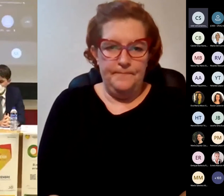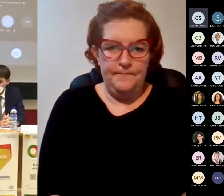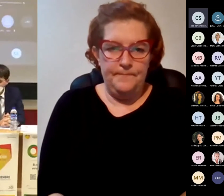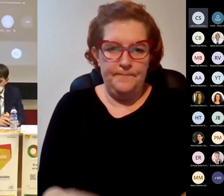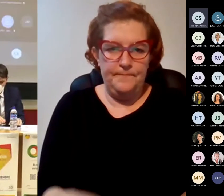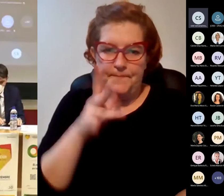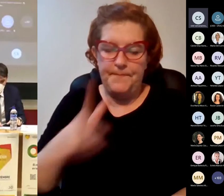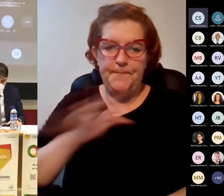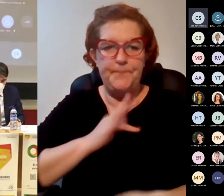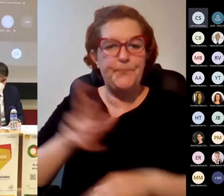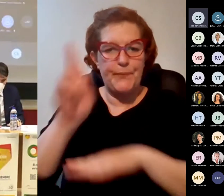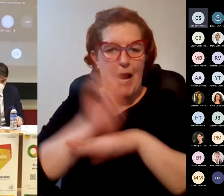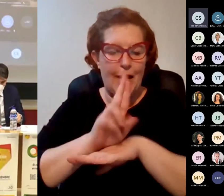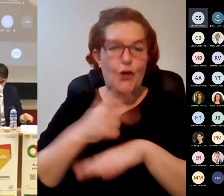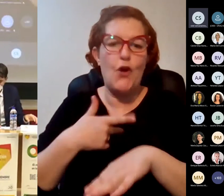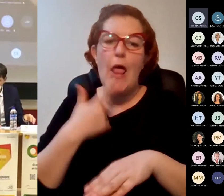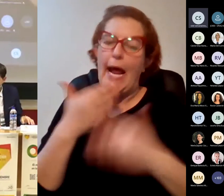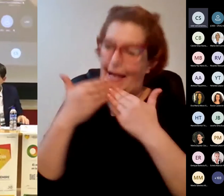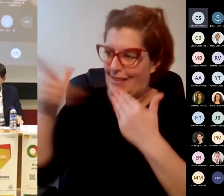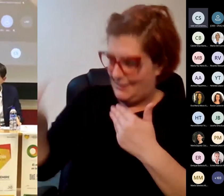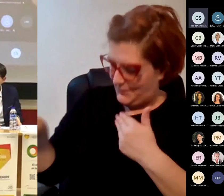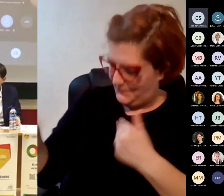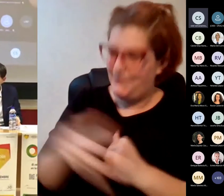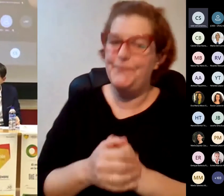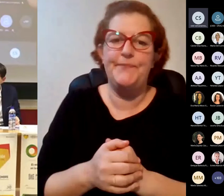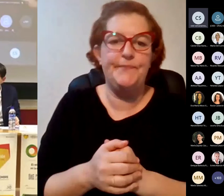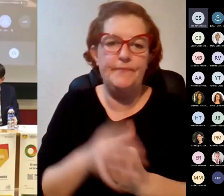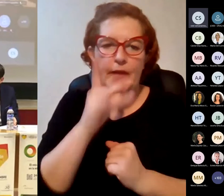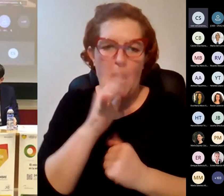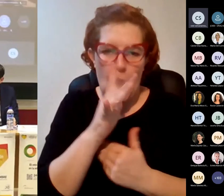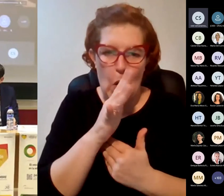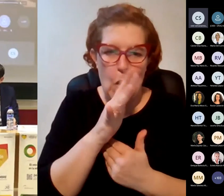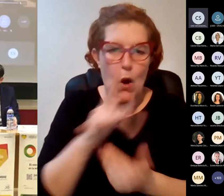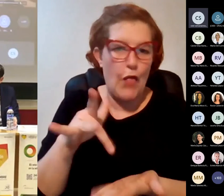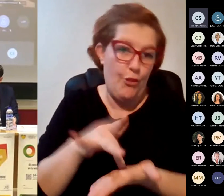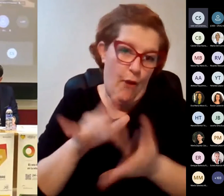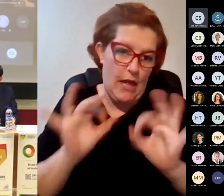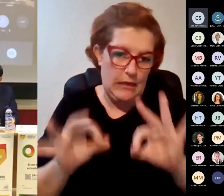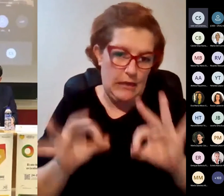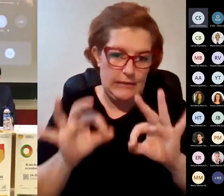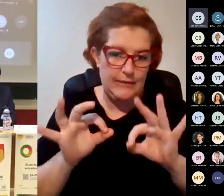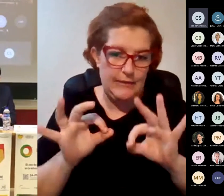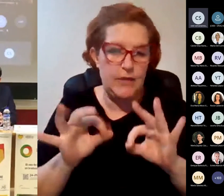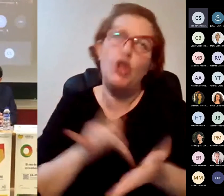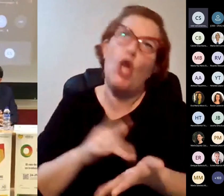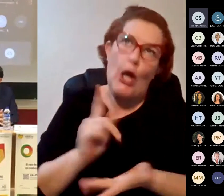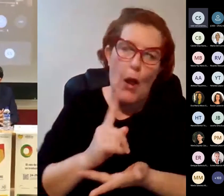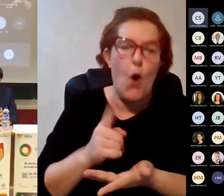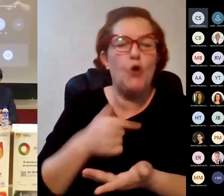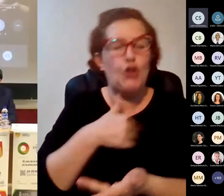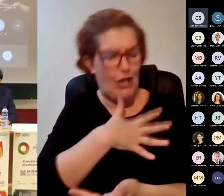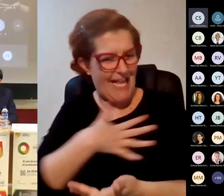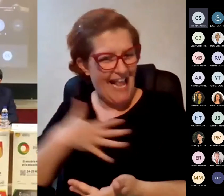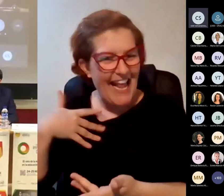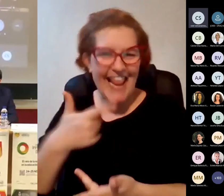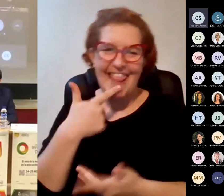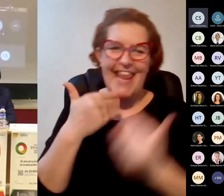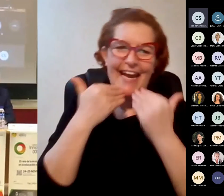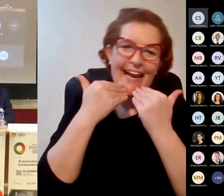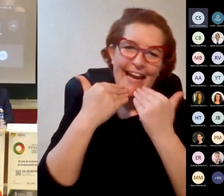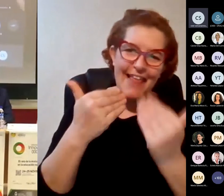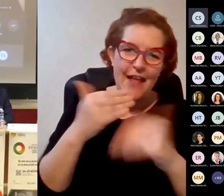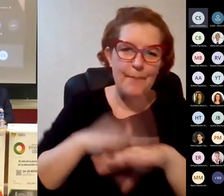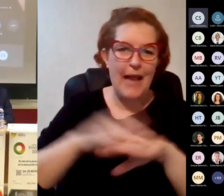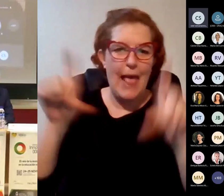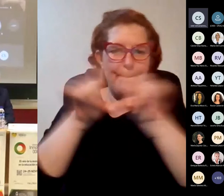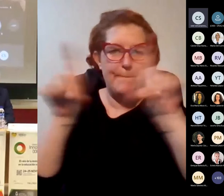gracias gracias a ti víctor y ahora toca no toca ahora quiero agradecer a la